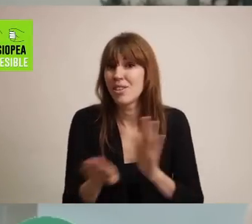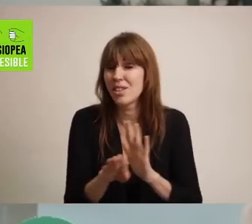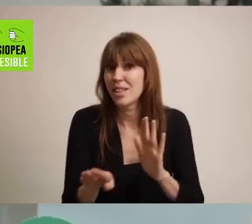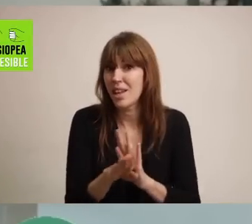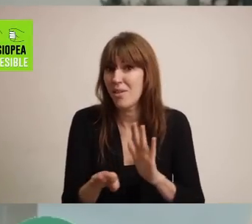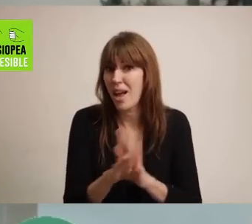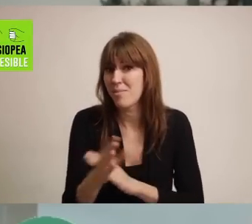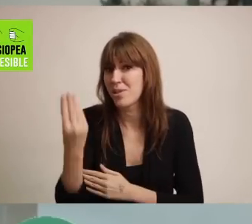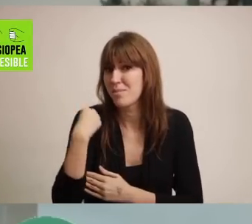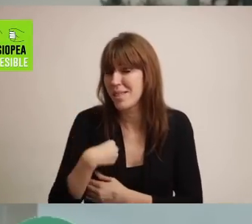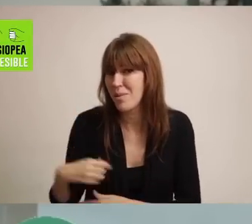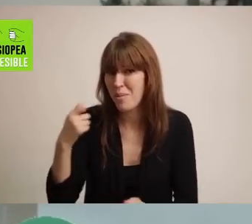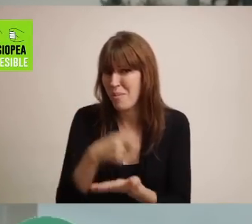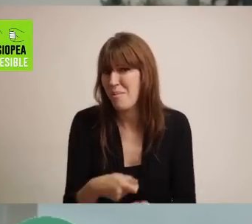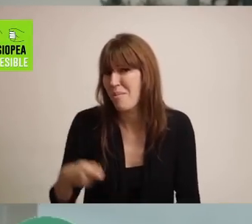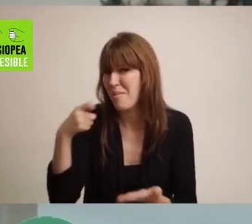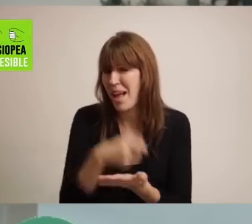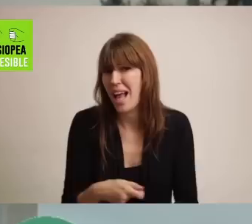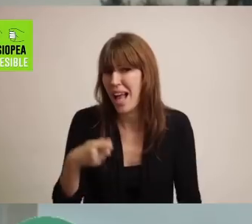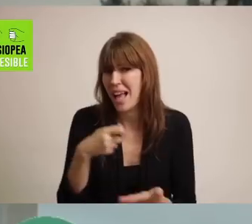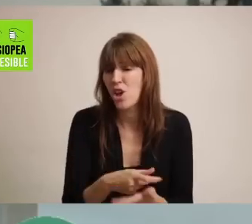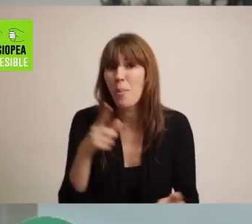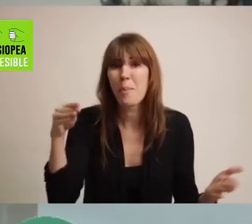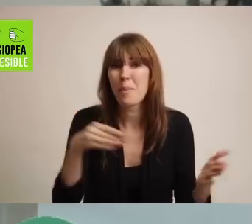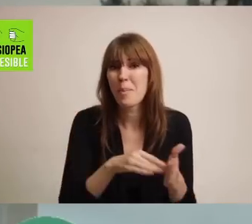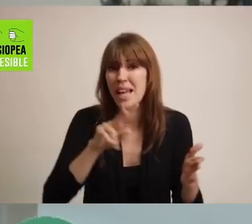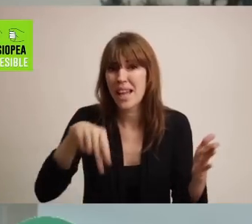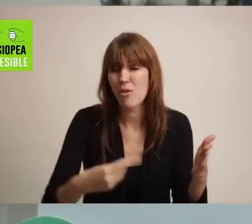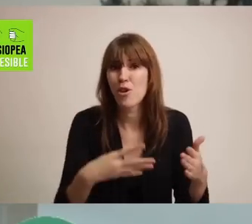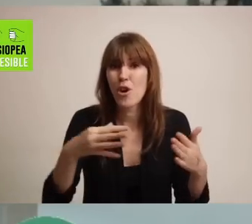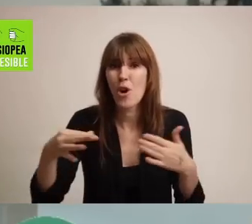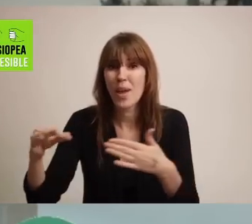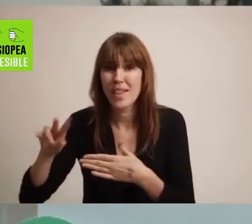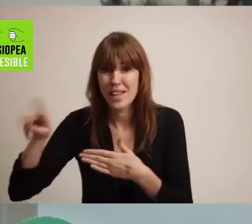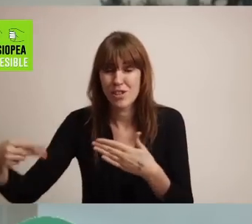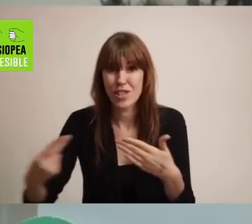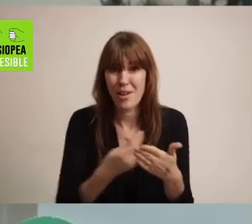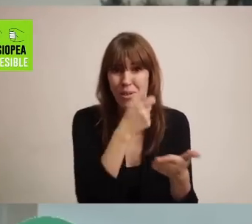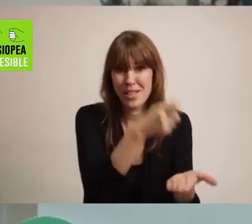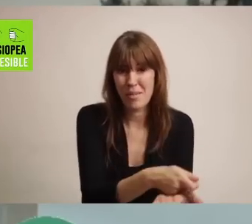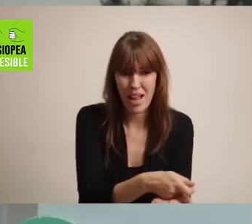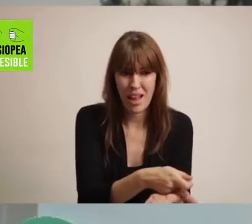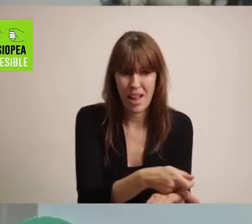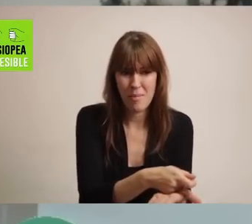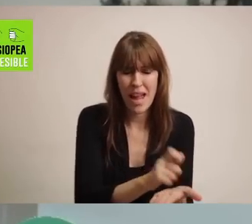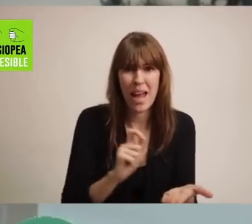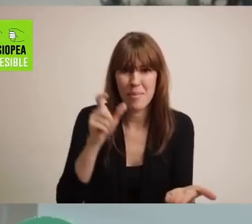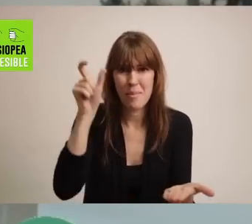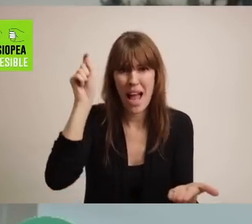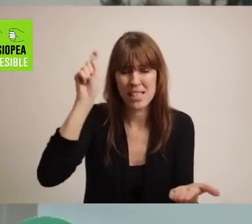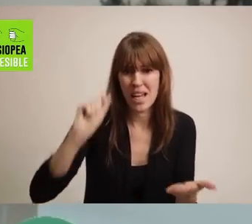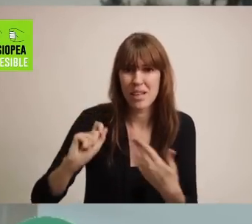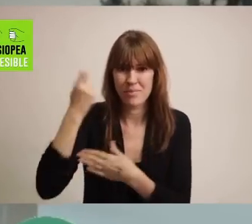miles de euros, como yo sé que se pagan 1.000 euros y 900 euros por una maestría que no